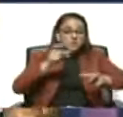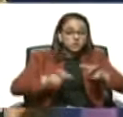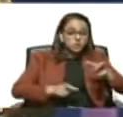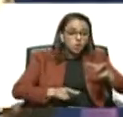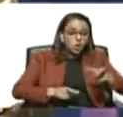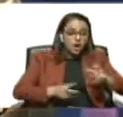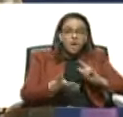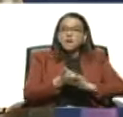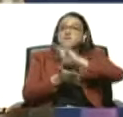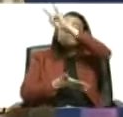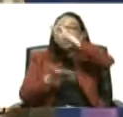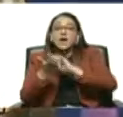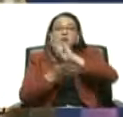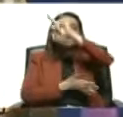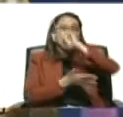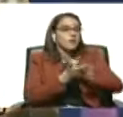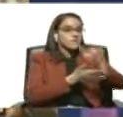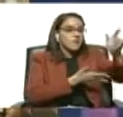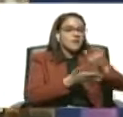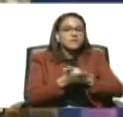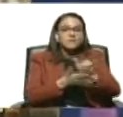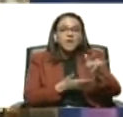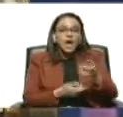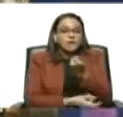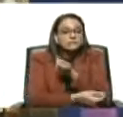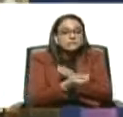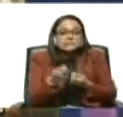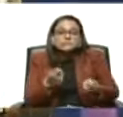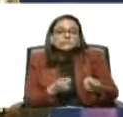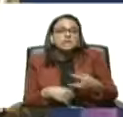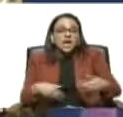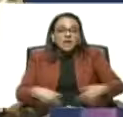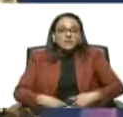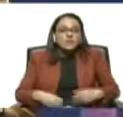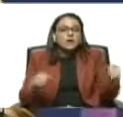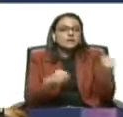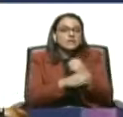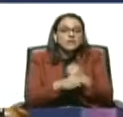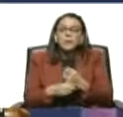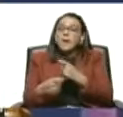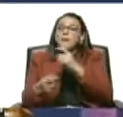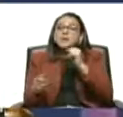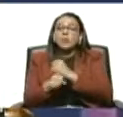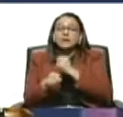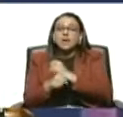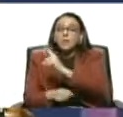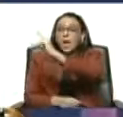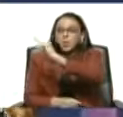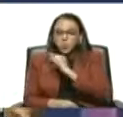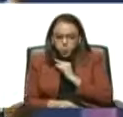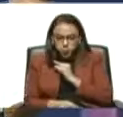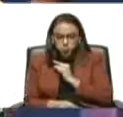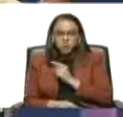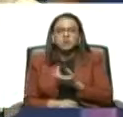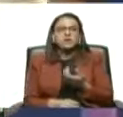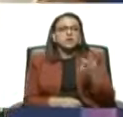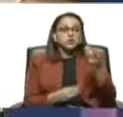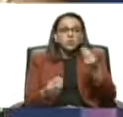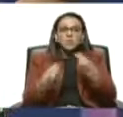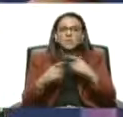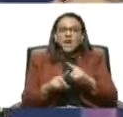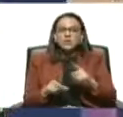con modelos además de precarización laboral, de exclusión. Y allí, si usted